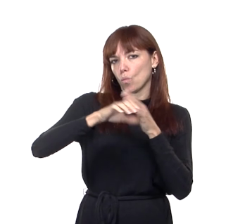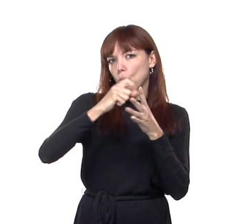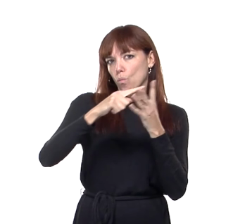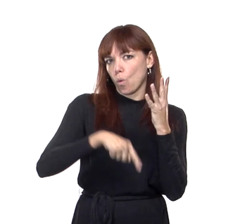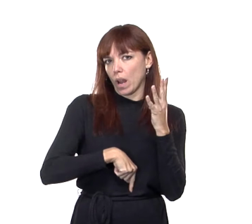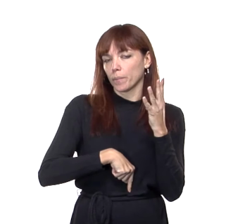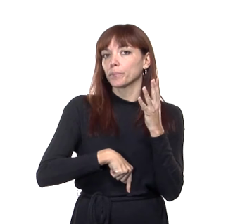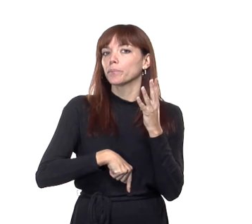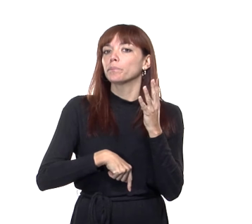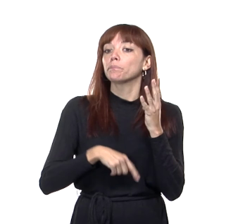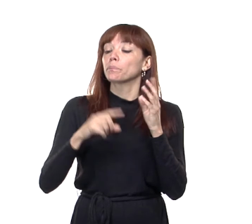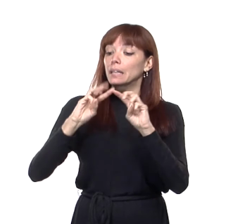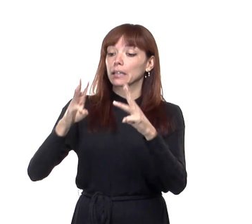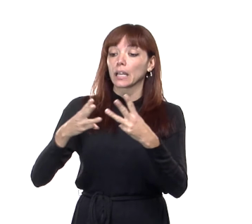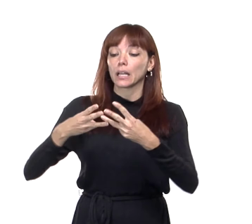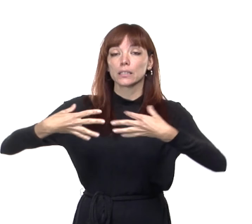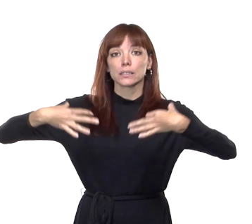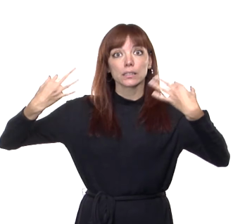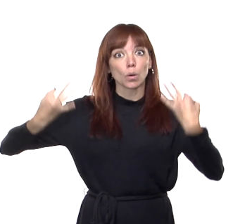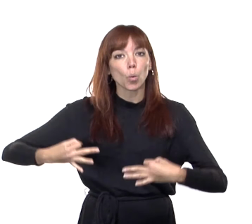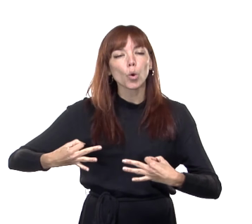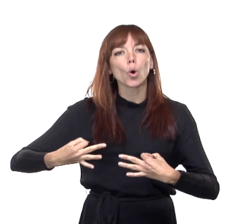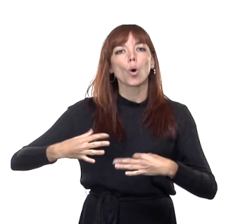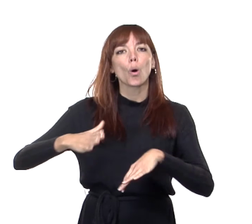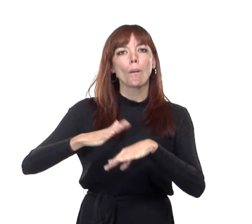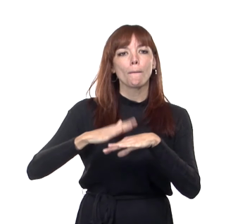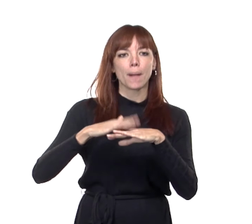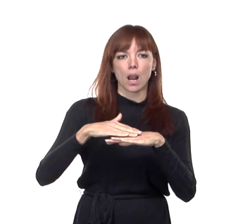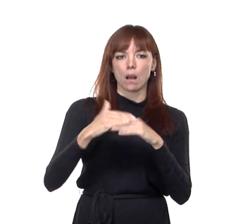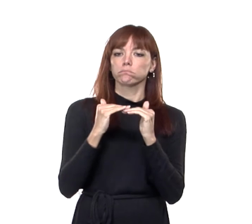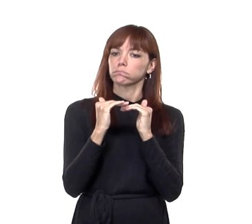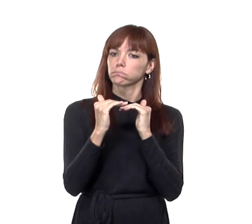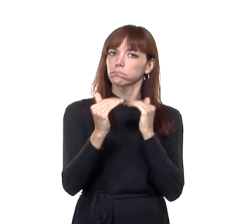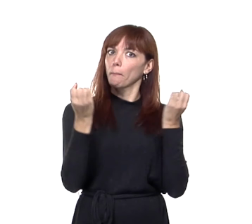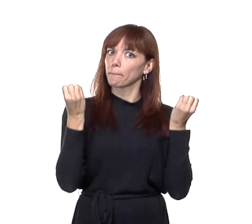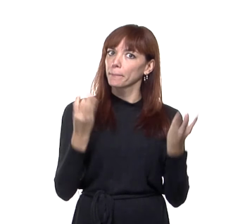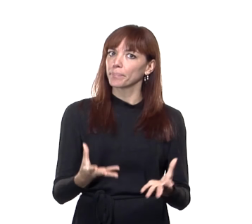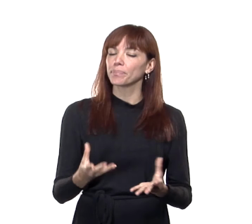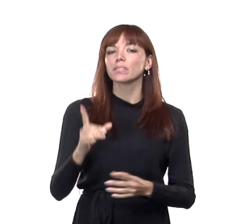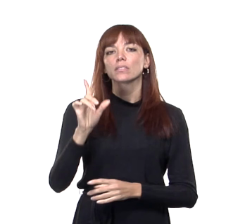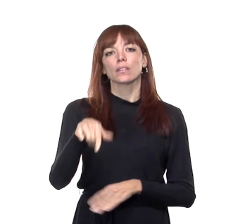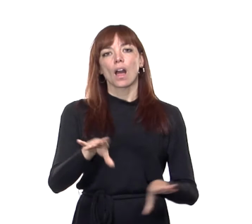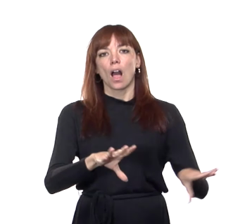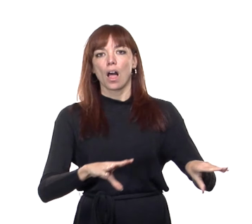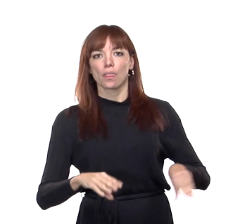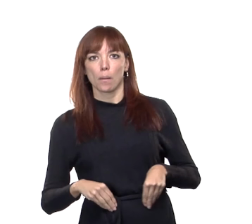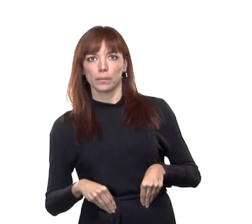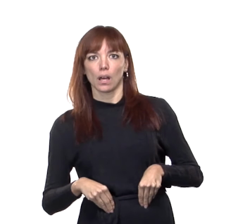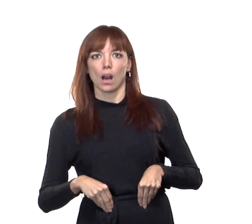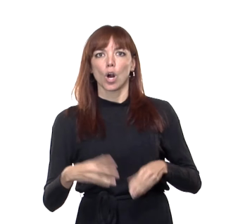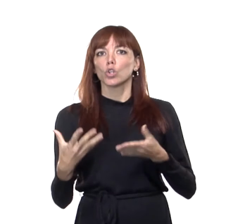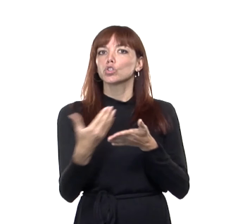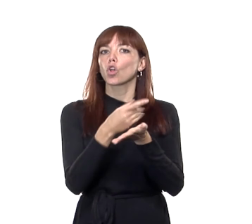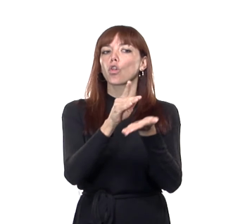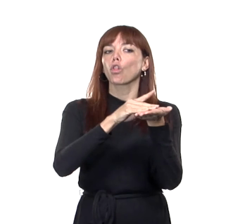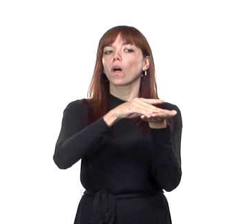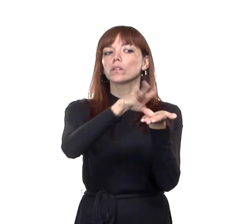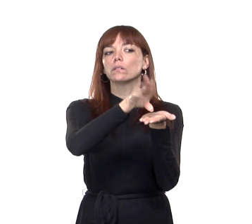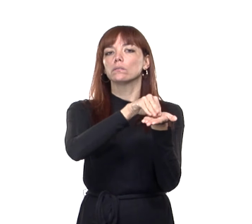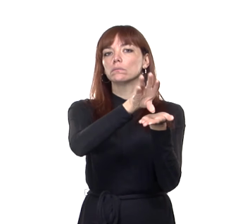hacer un internet seguro y para mejorar nuestros estándares de seguridad también tenemos que aceptar que no podemos recolectar todos los datos que estamos